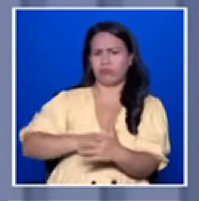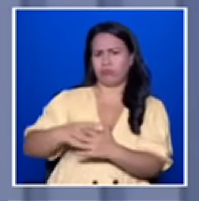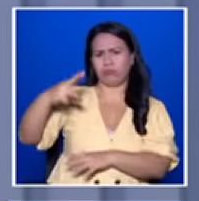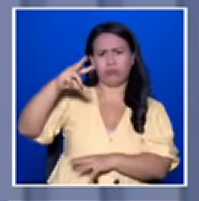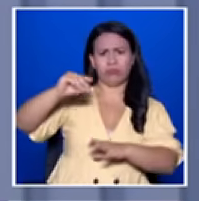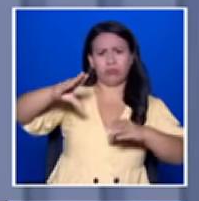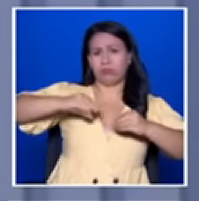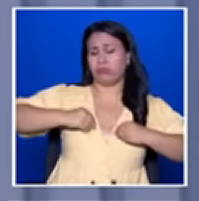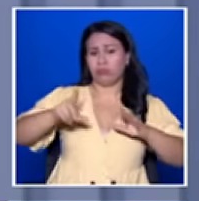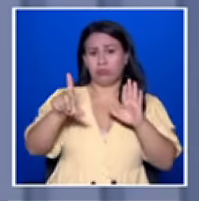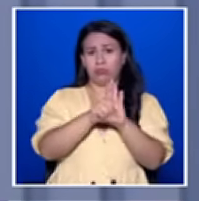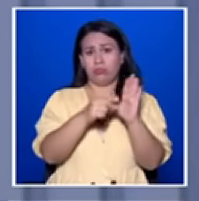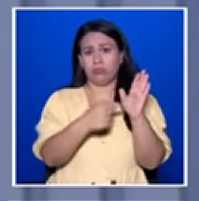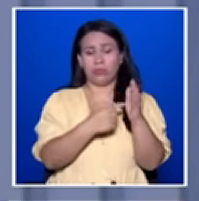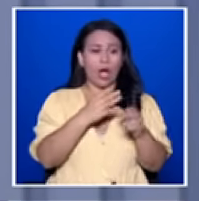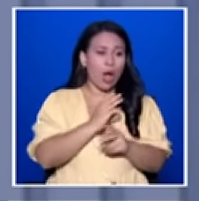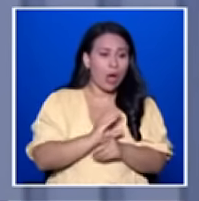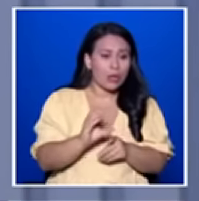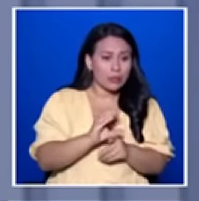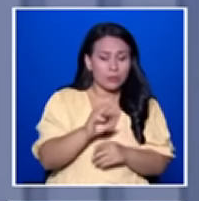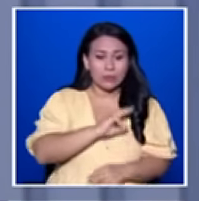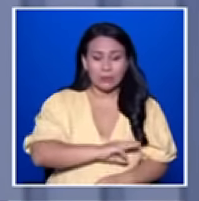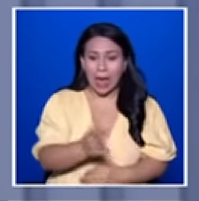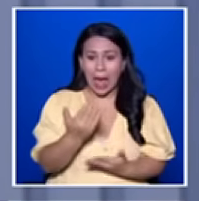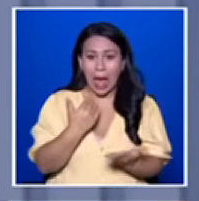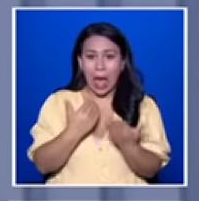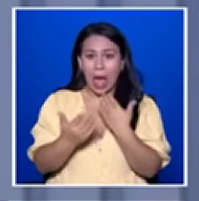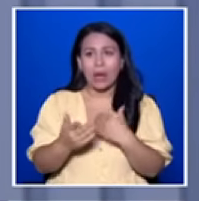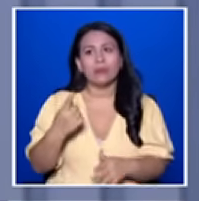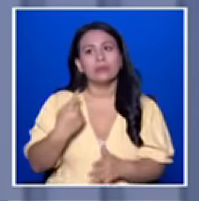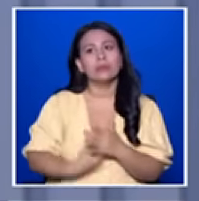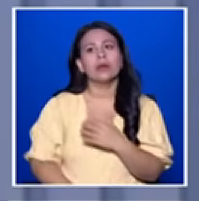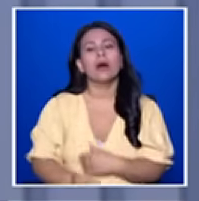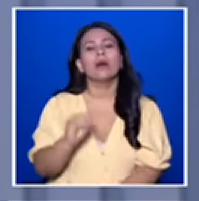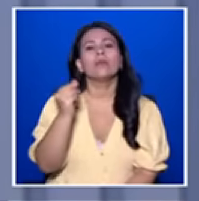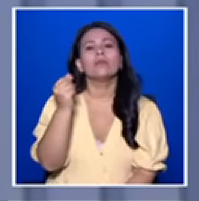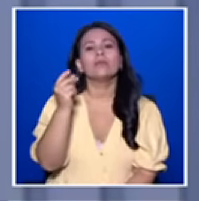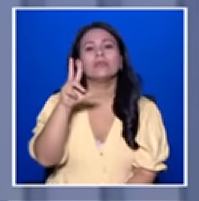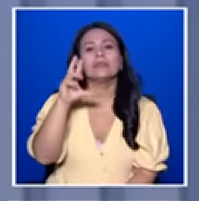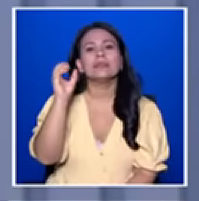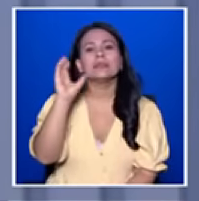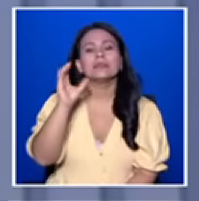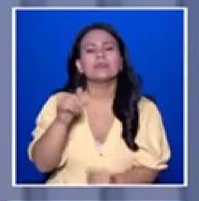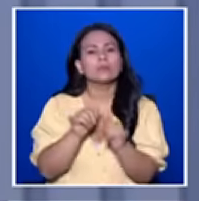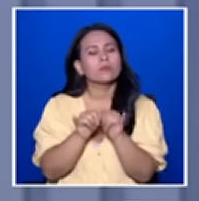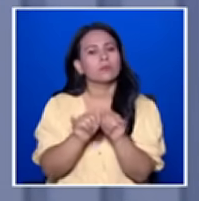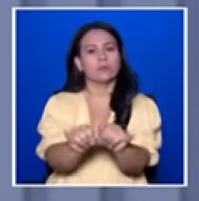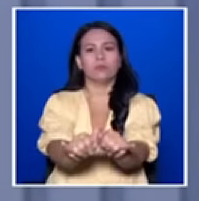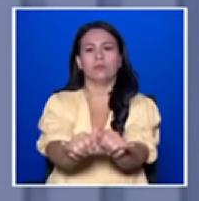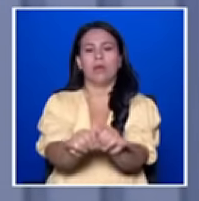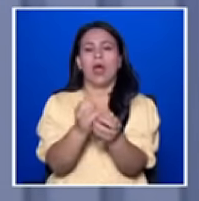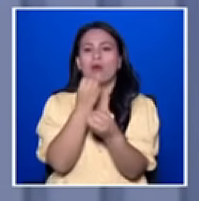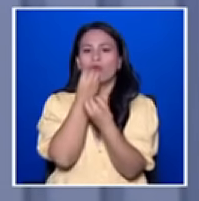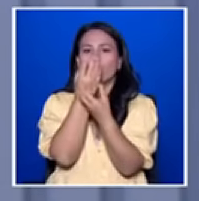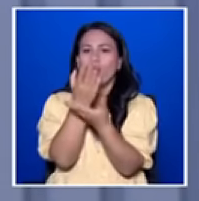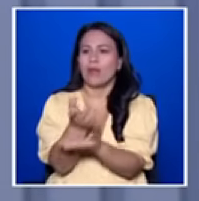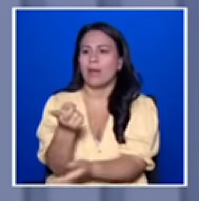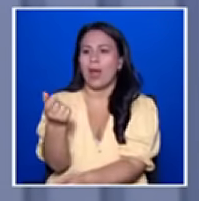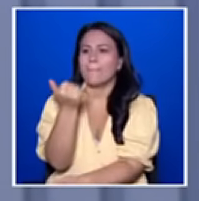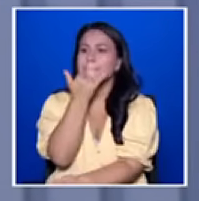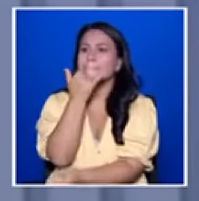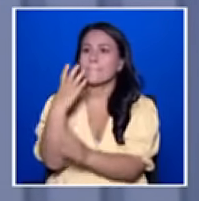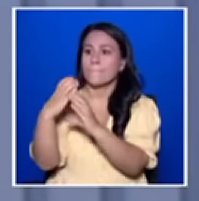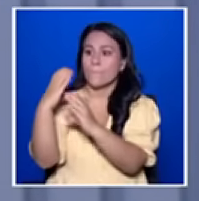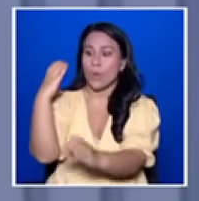ilegal. Y durante la sesión del Consejo Municipal se indicó que la tarifa de 30 centavos se mantiene y anuncian que la operadora